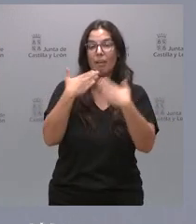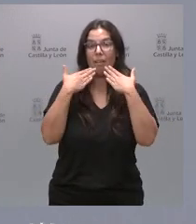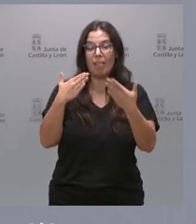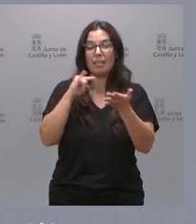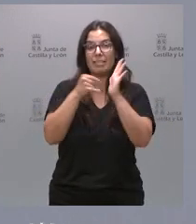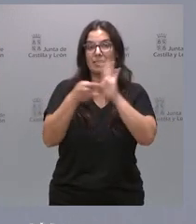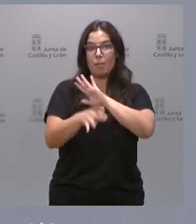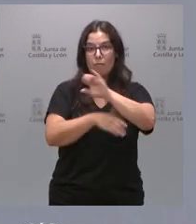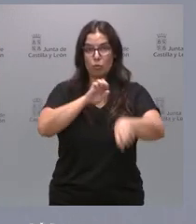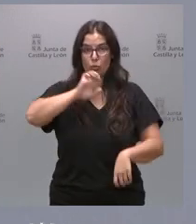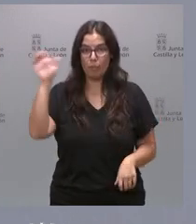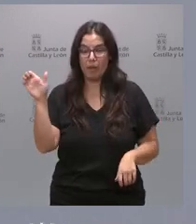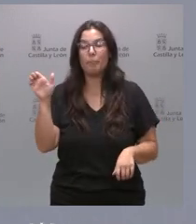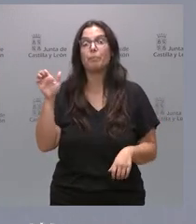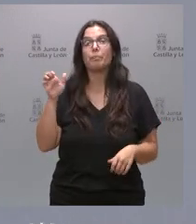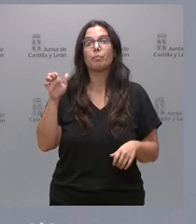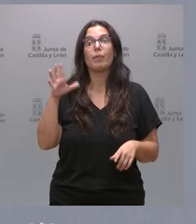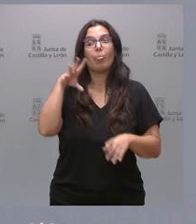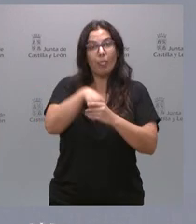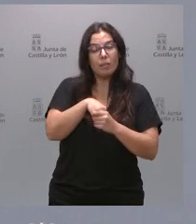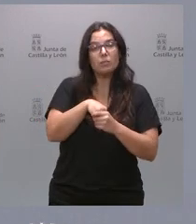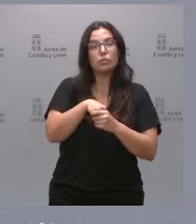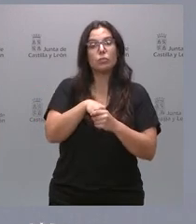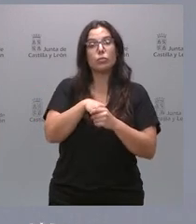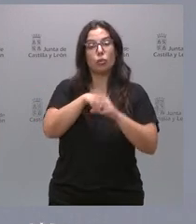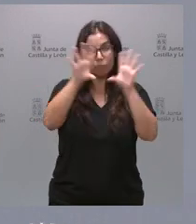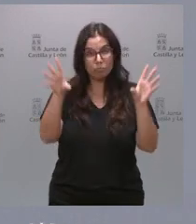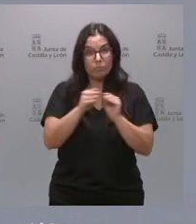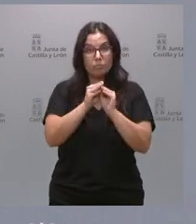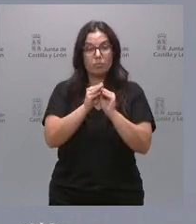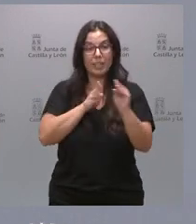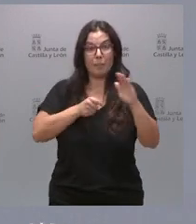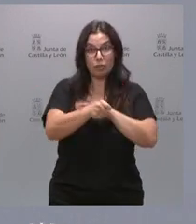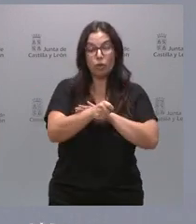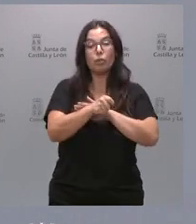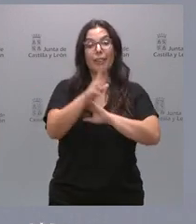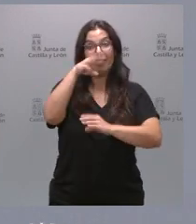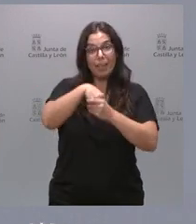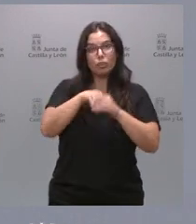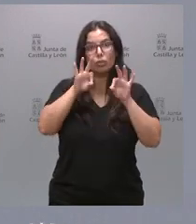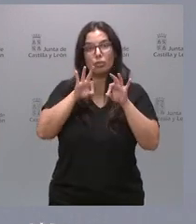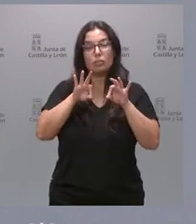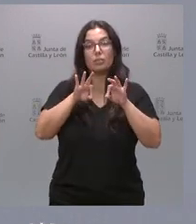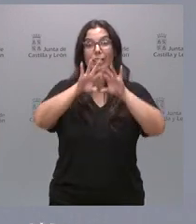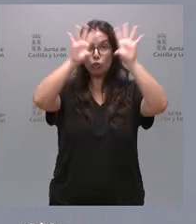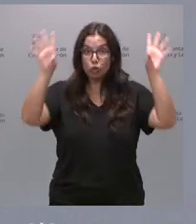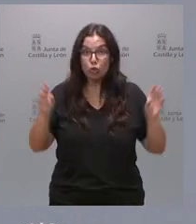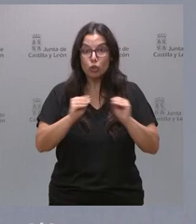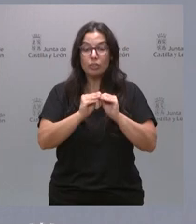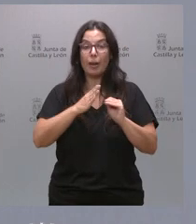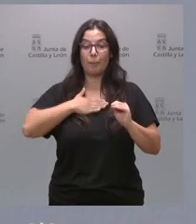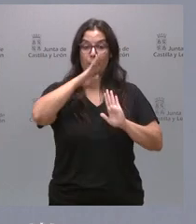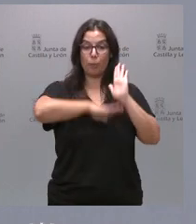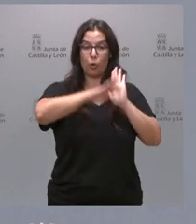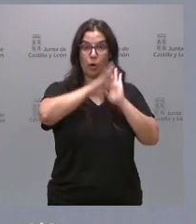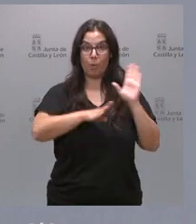recuperación y resiliencia y forma parte este conjunto de inversiones de un importe global dentro del programa que hace la